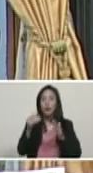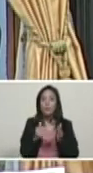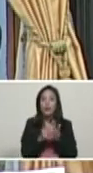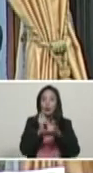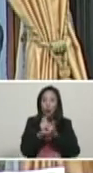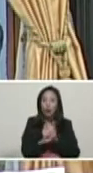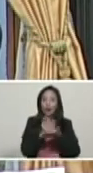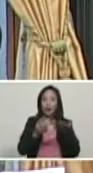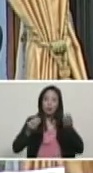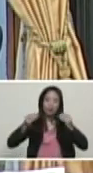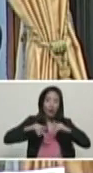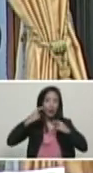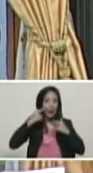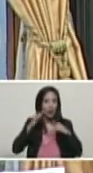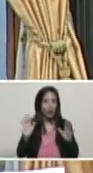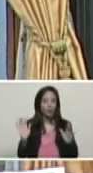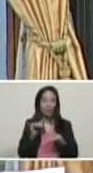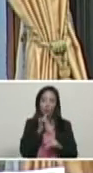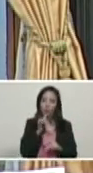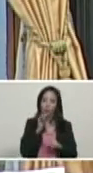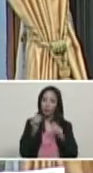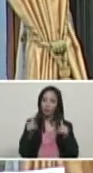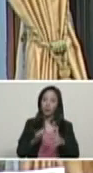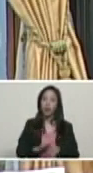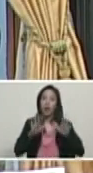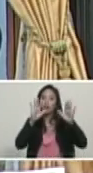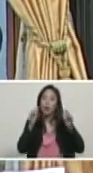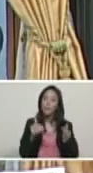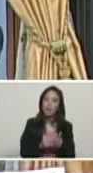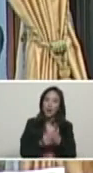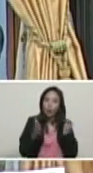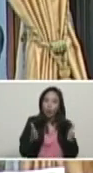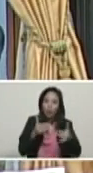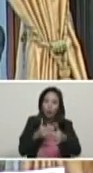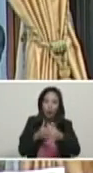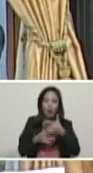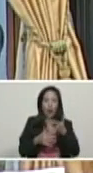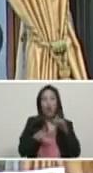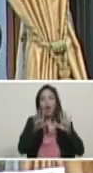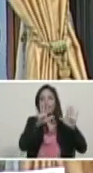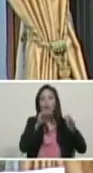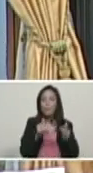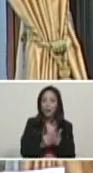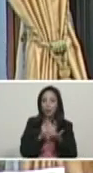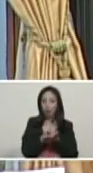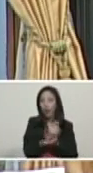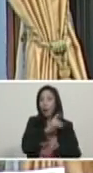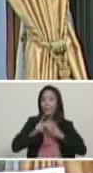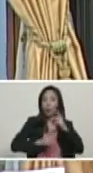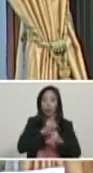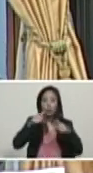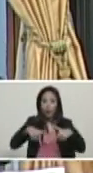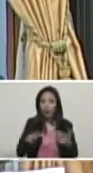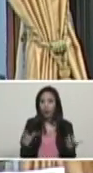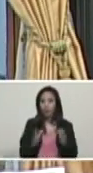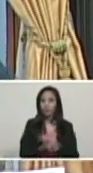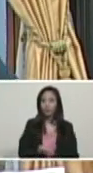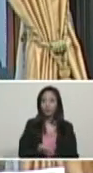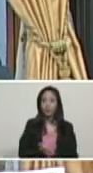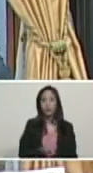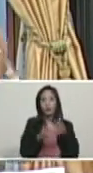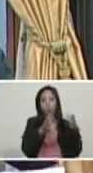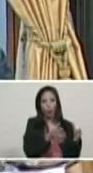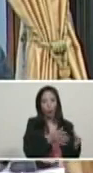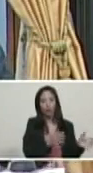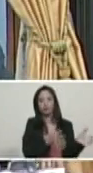más, una buena noticia, 10.000 toneladas son de producción nacional y 10.000